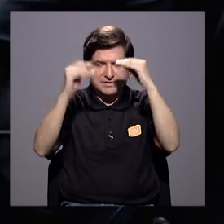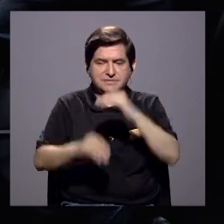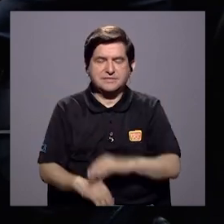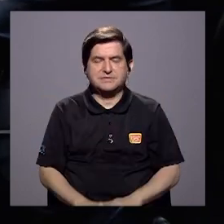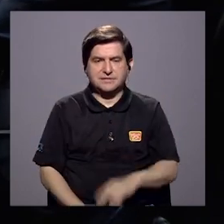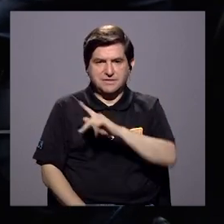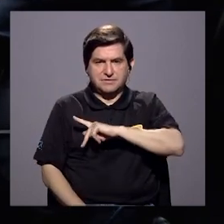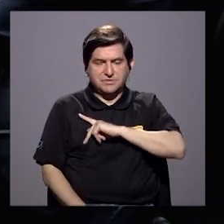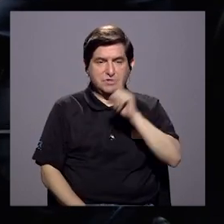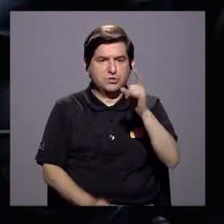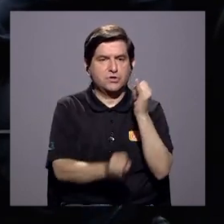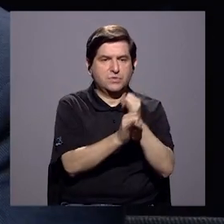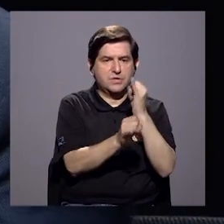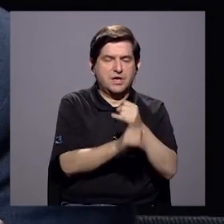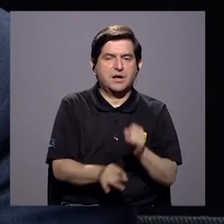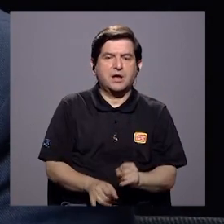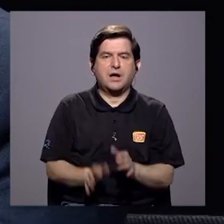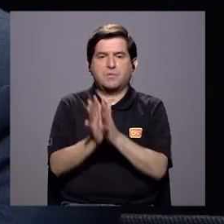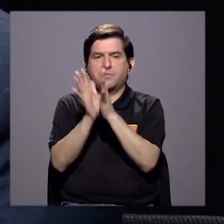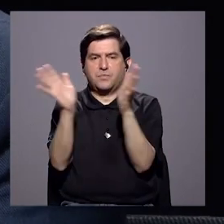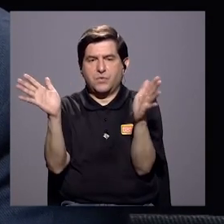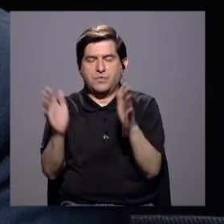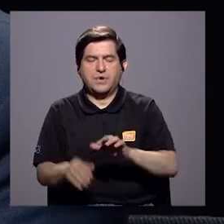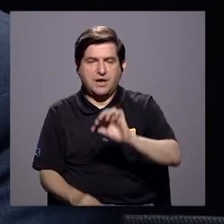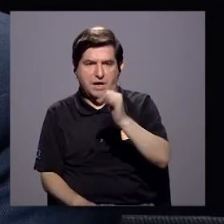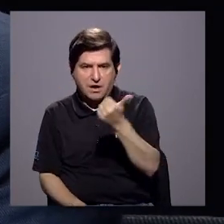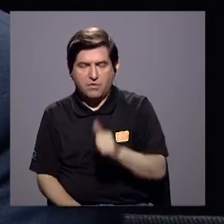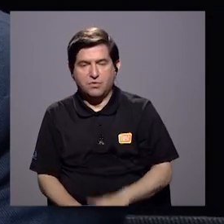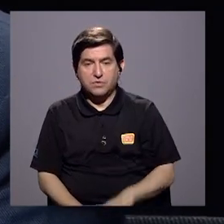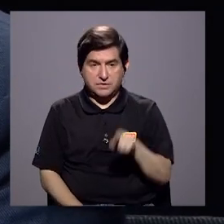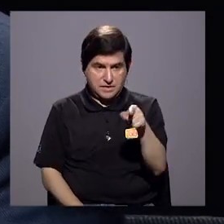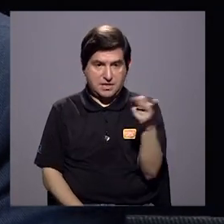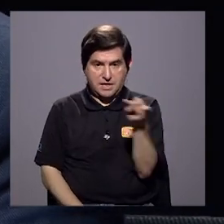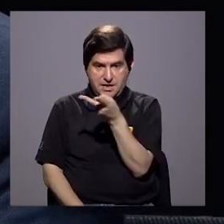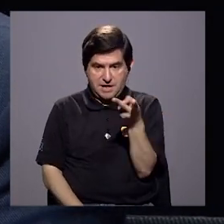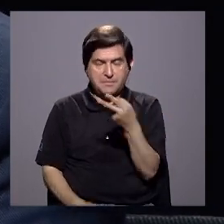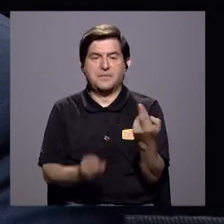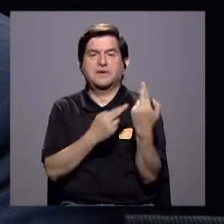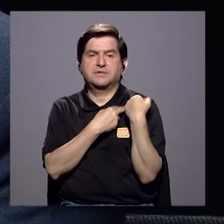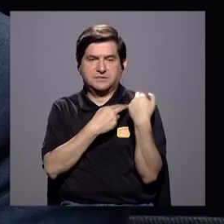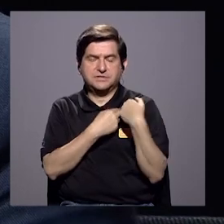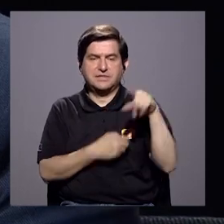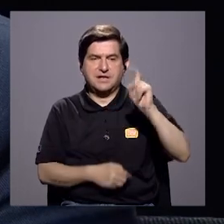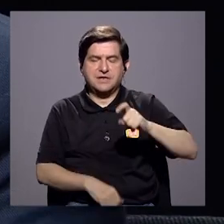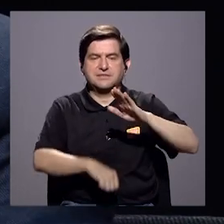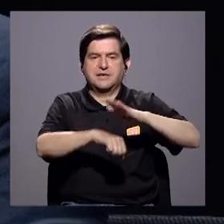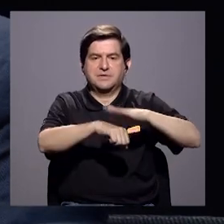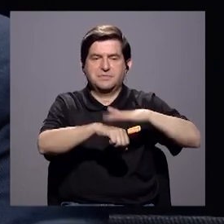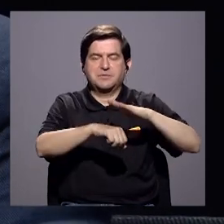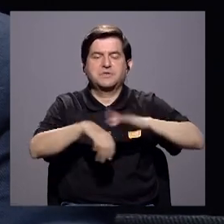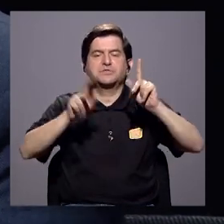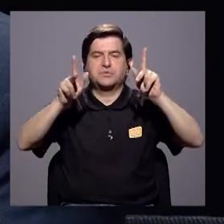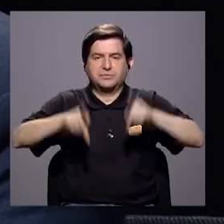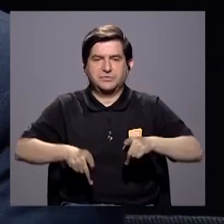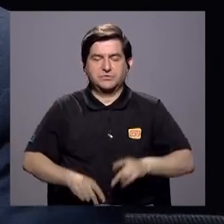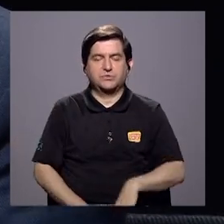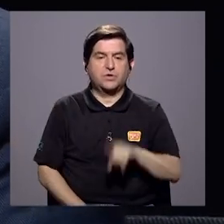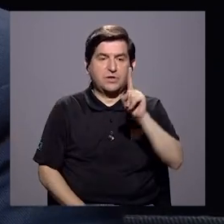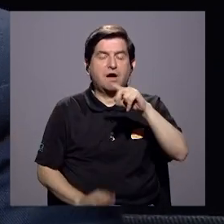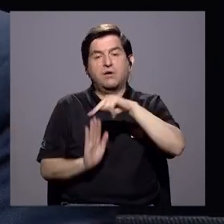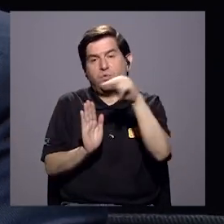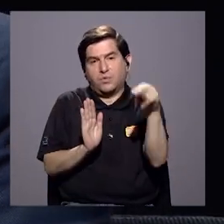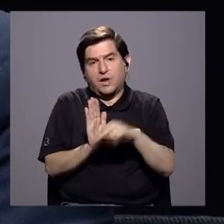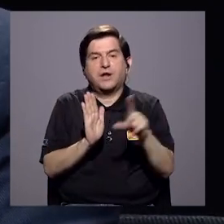institución pública a otra ambas como responsables de la base de datos se requiere el consentimiento del titular o una